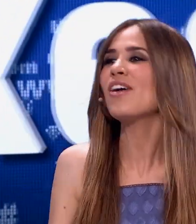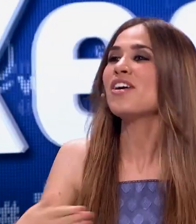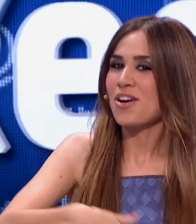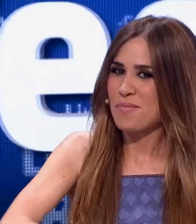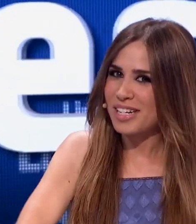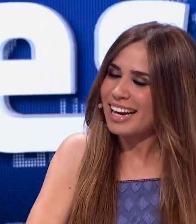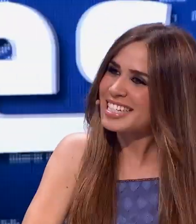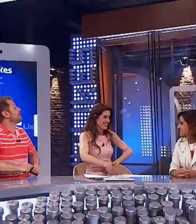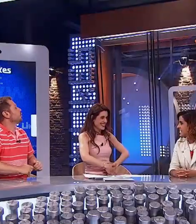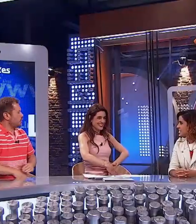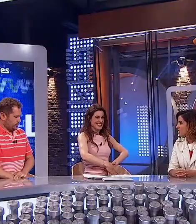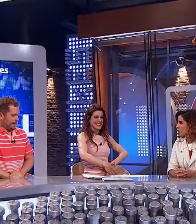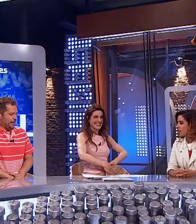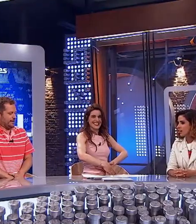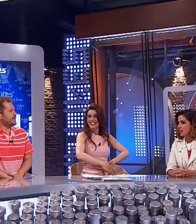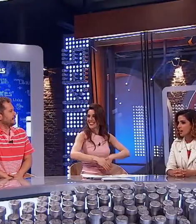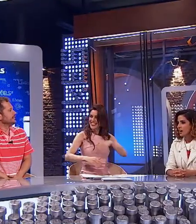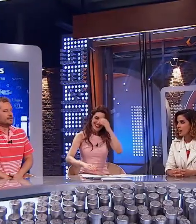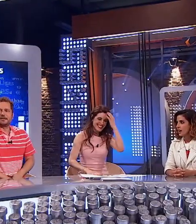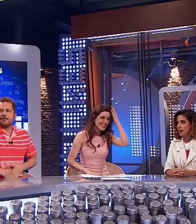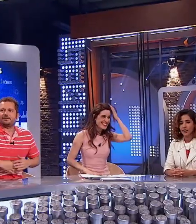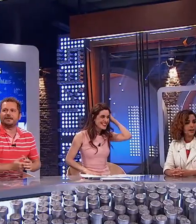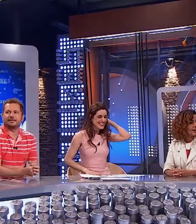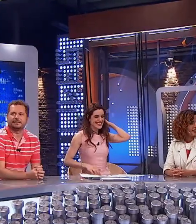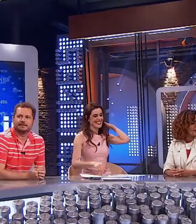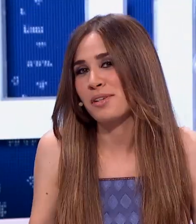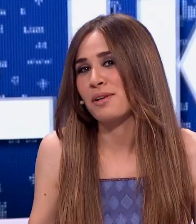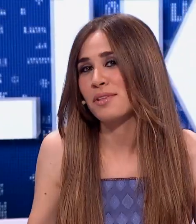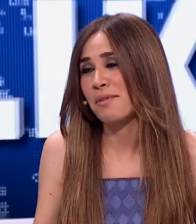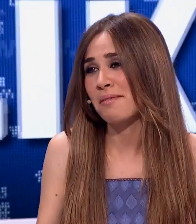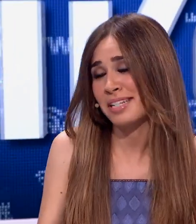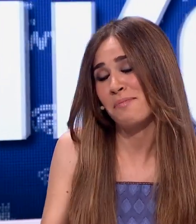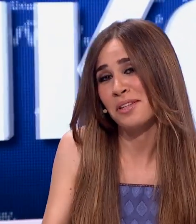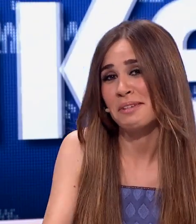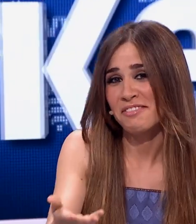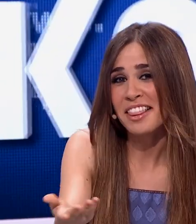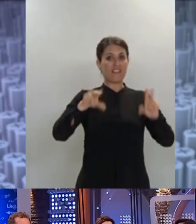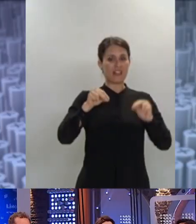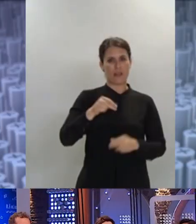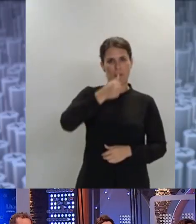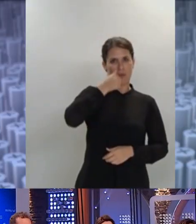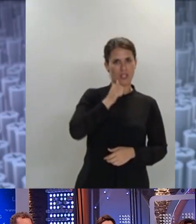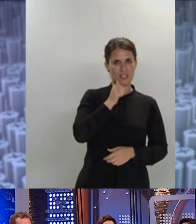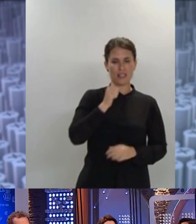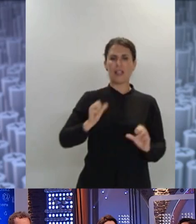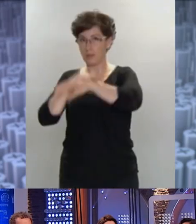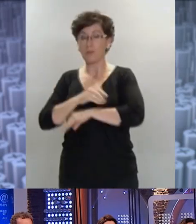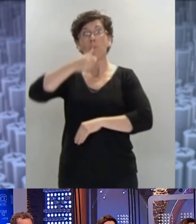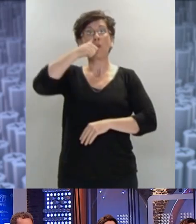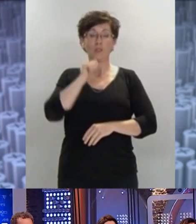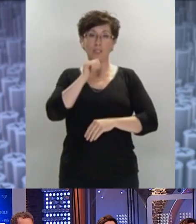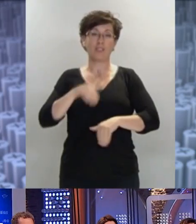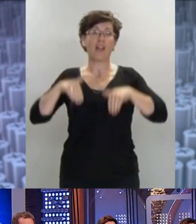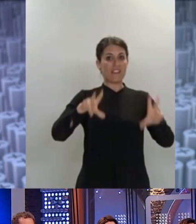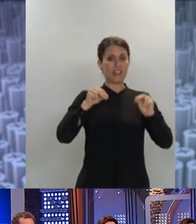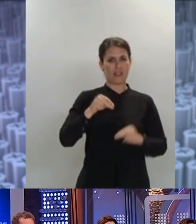nudo! Y tenía las manos... Pues campaña catalana. ¿Vale? Y obviamente, pues el último va a ser un poquito más fácil. Pero vamos a ver. Este es Pedro. ver.